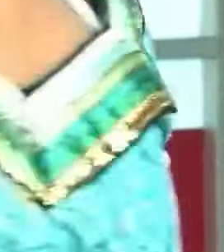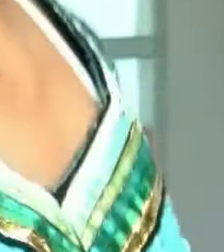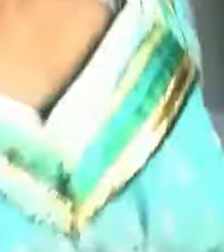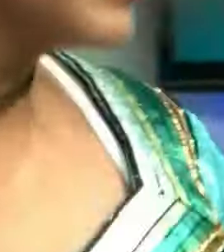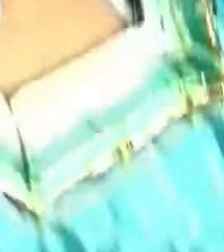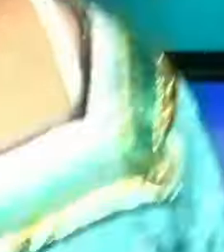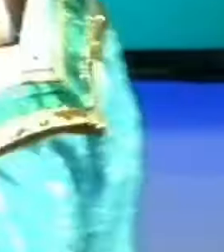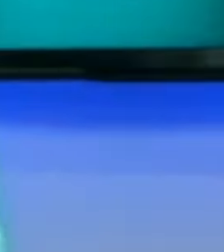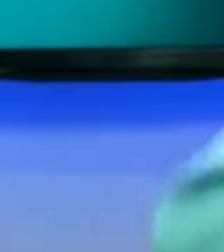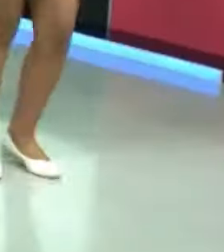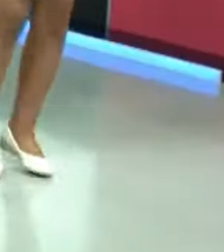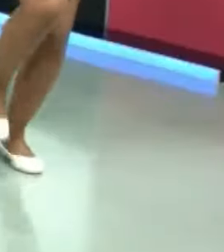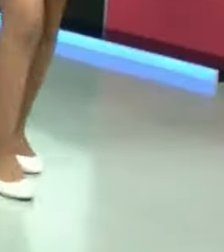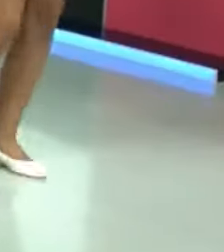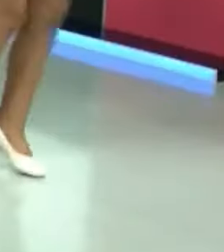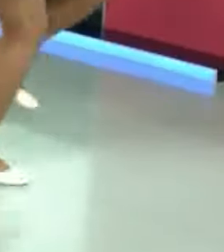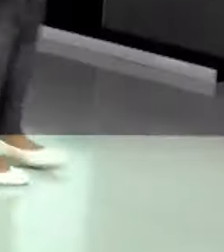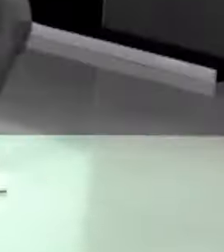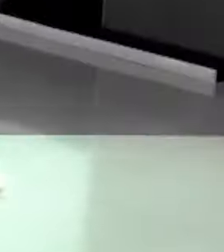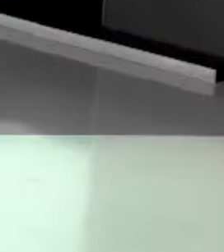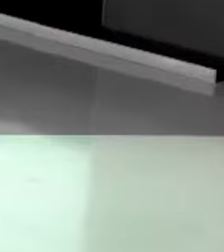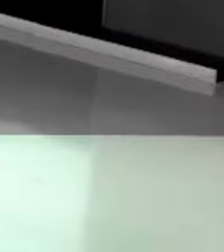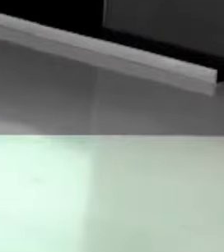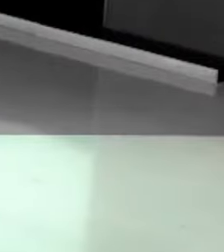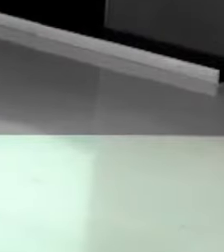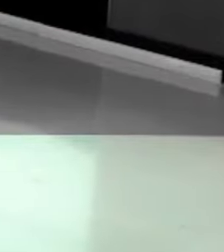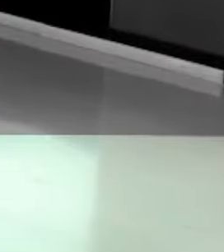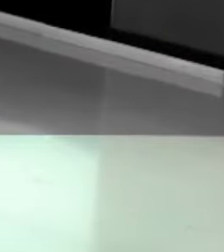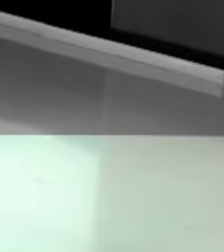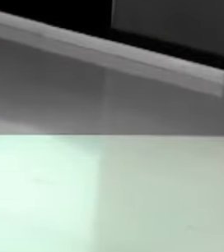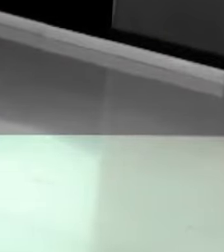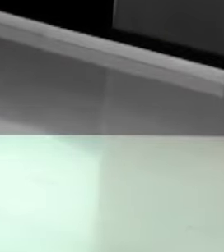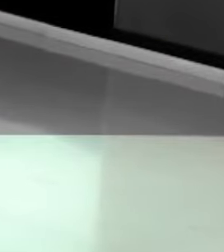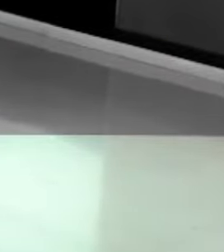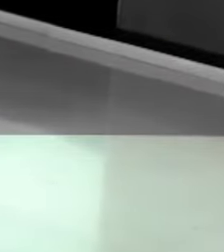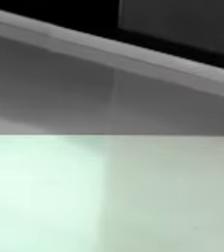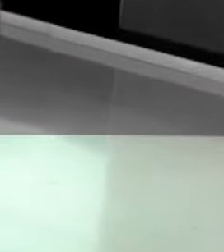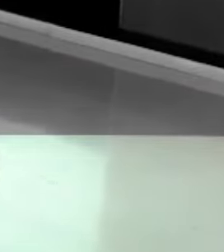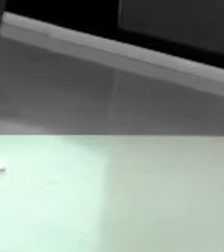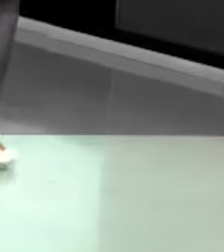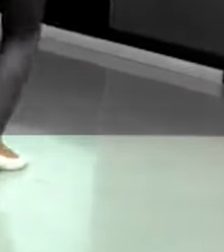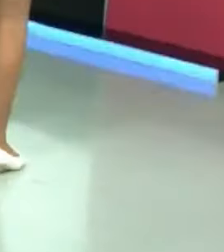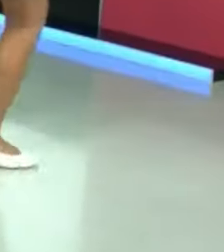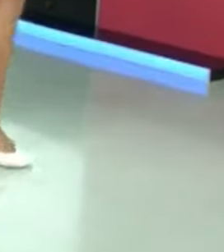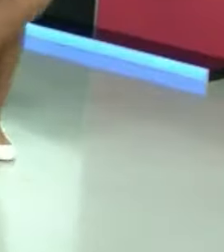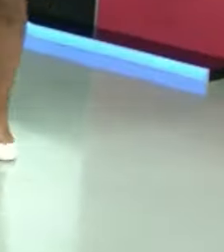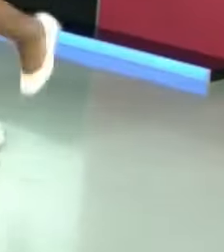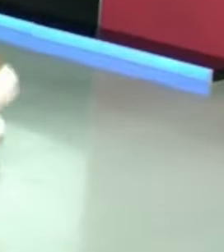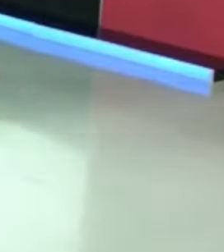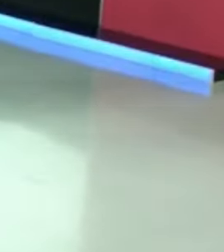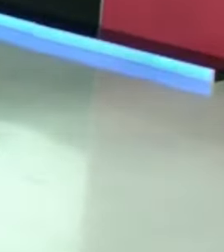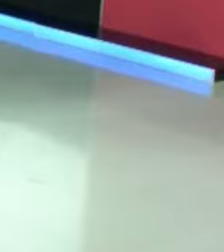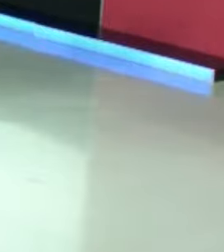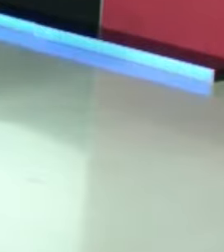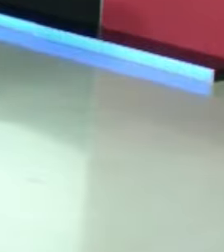que tienes, Vidai. Mentirosita, guay, guay, cholita. Orgullosita, guay, guay, cholita. Con